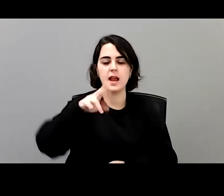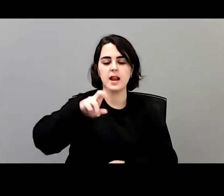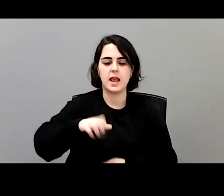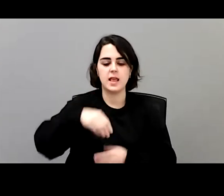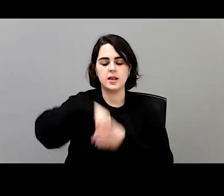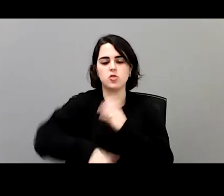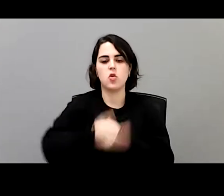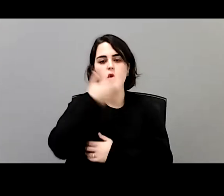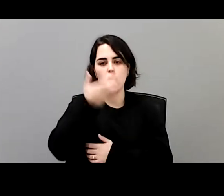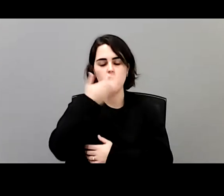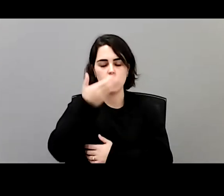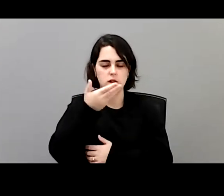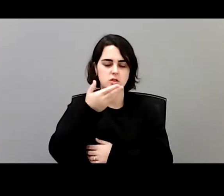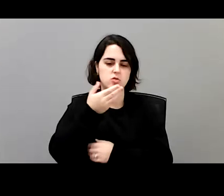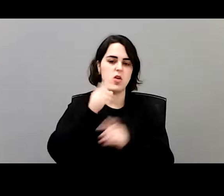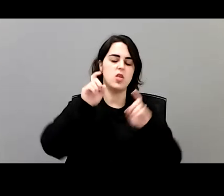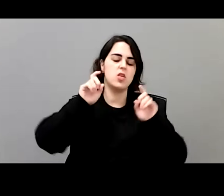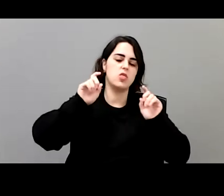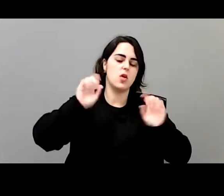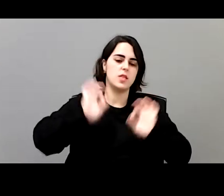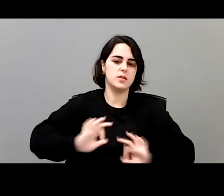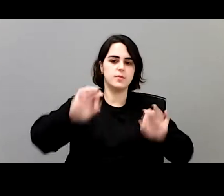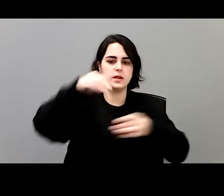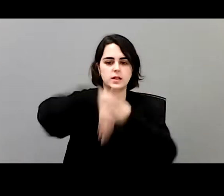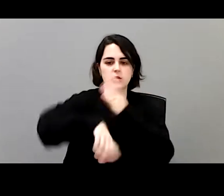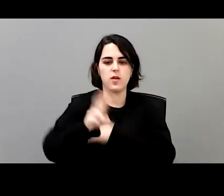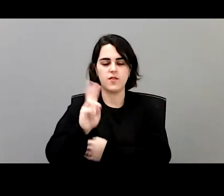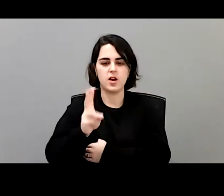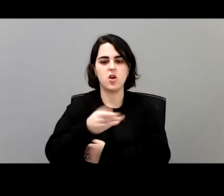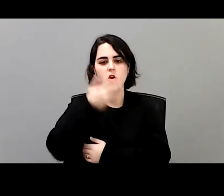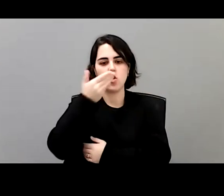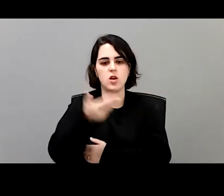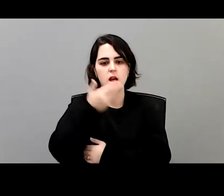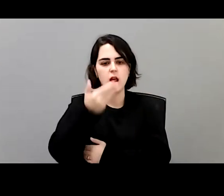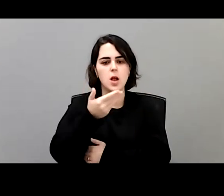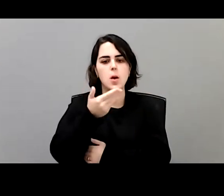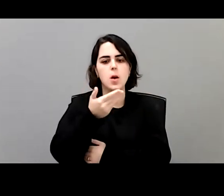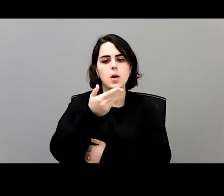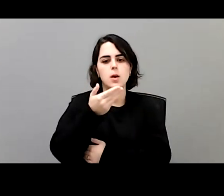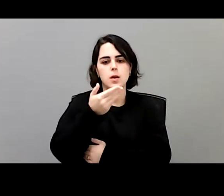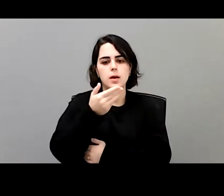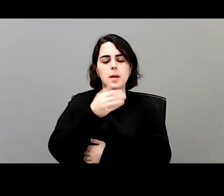escolarizada en un colegio de educación especial aquí en Valladolid, en el Colegio El Pino de Obregón.